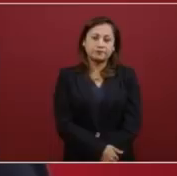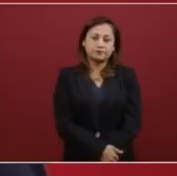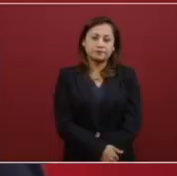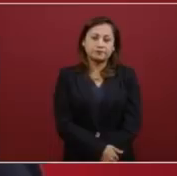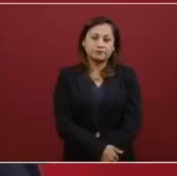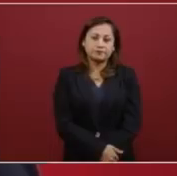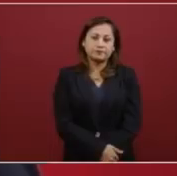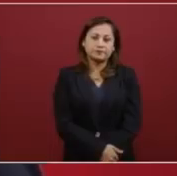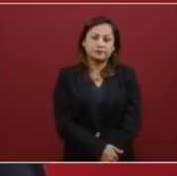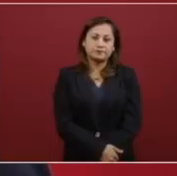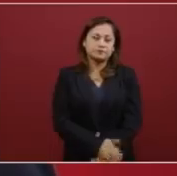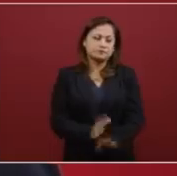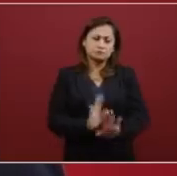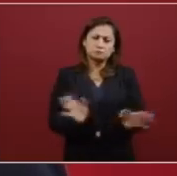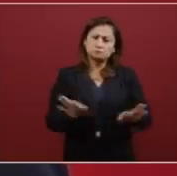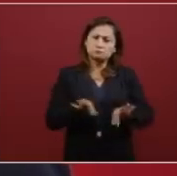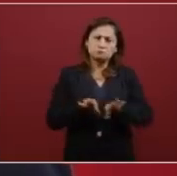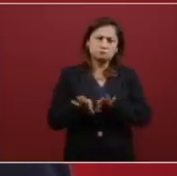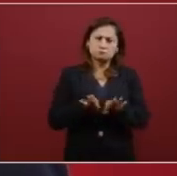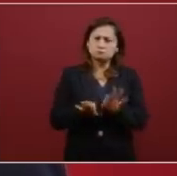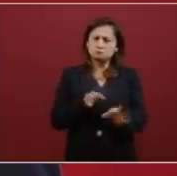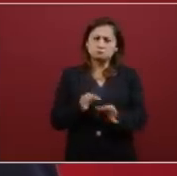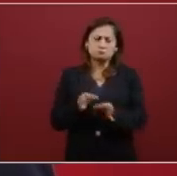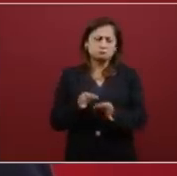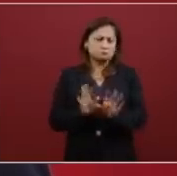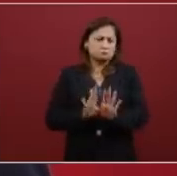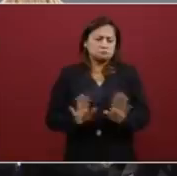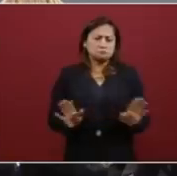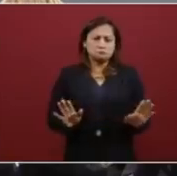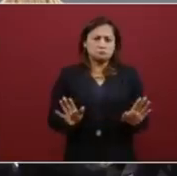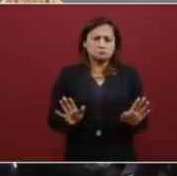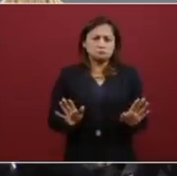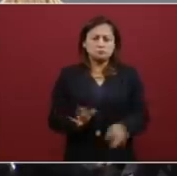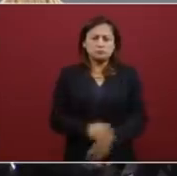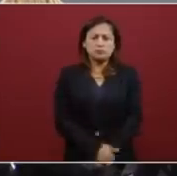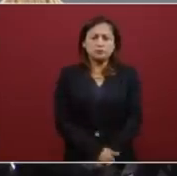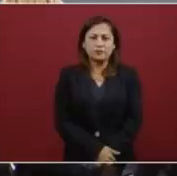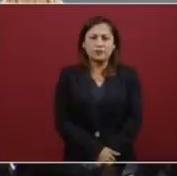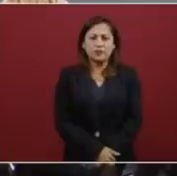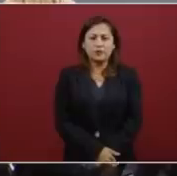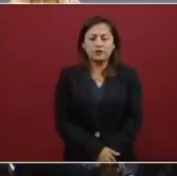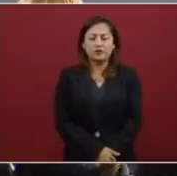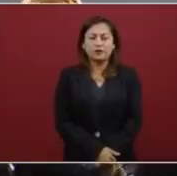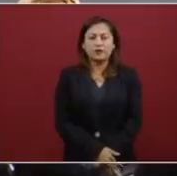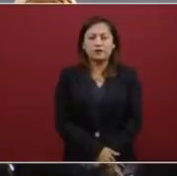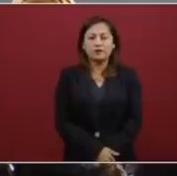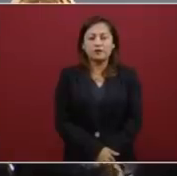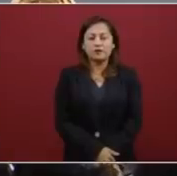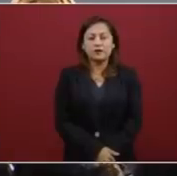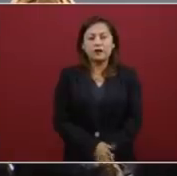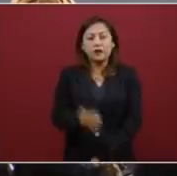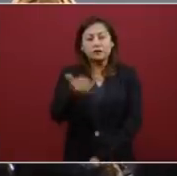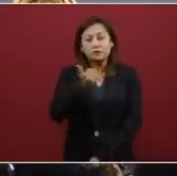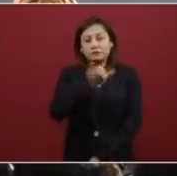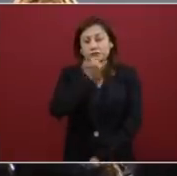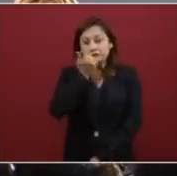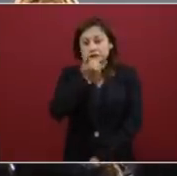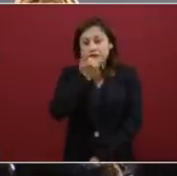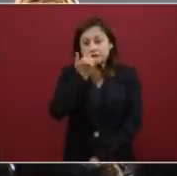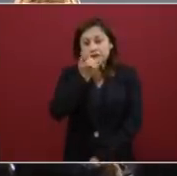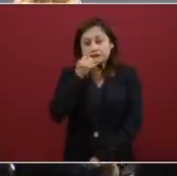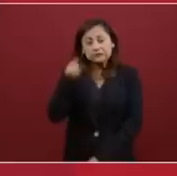llevando a cabo estas actividades. A lo mejor podría ser que la Secretaría de la Defensa,